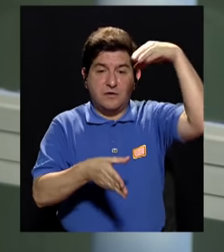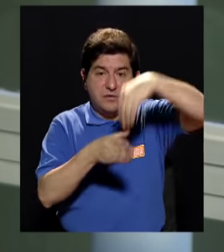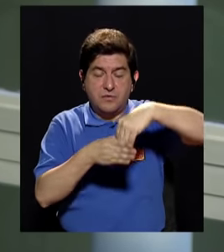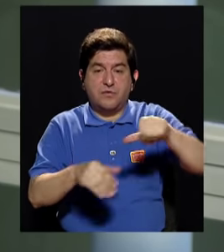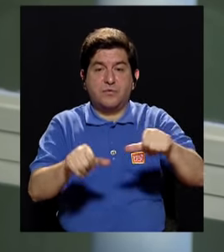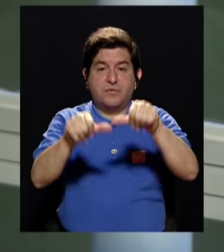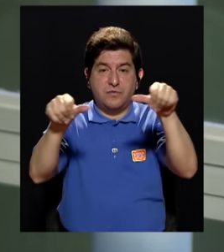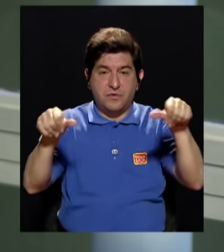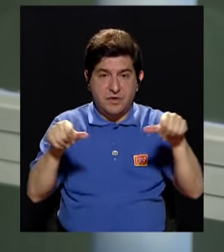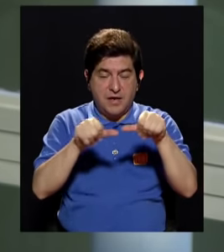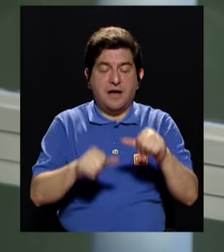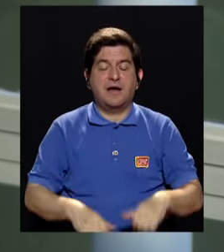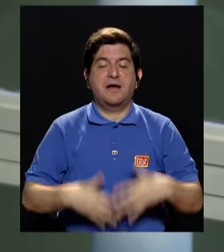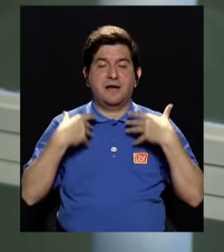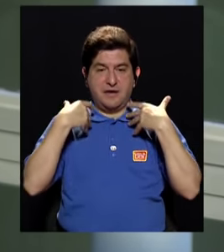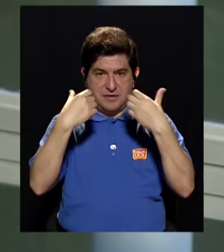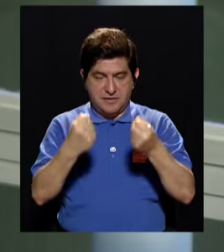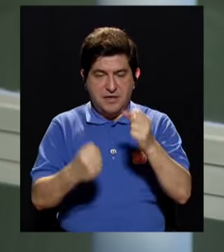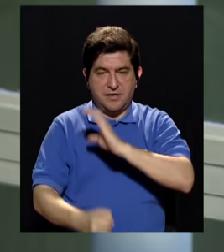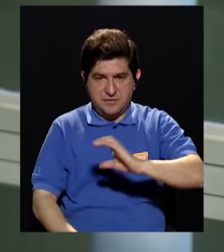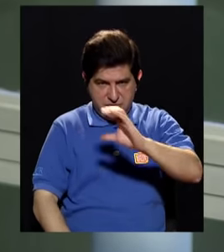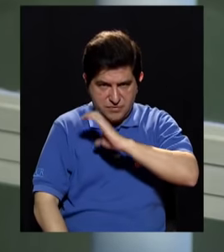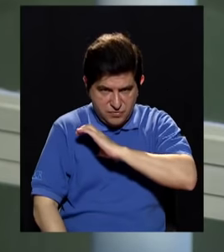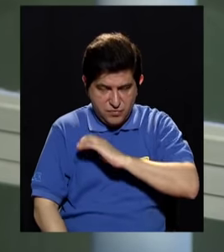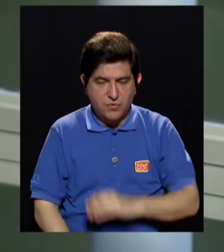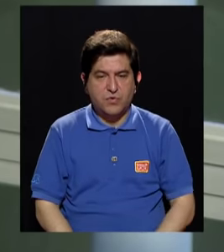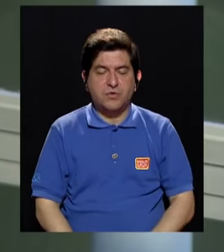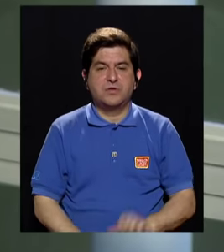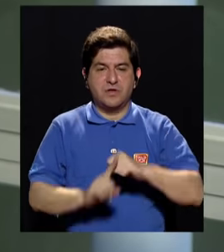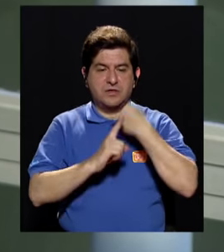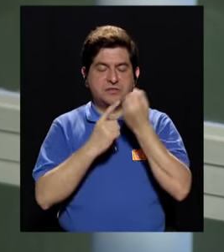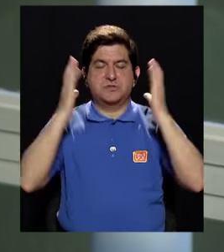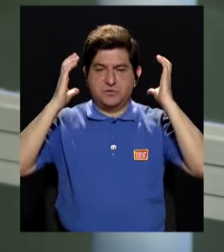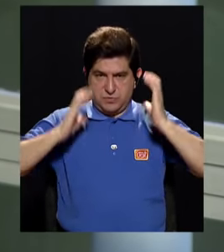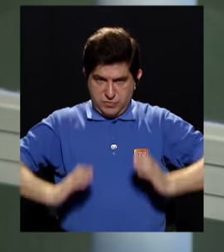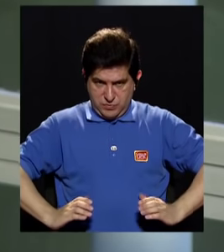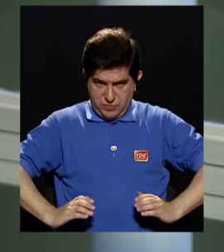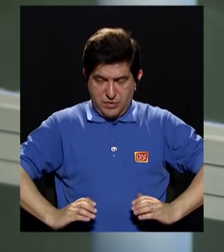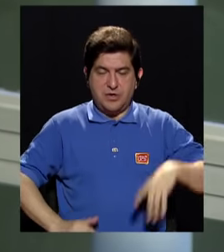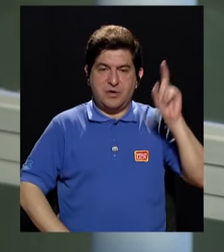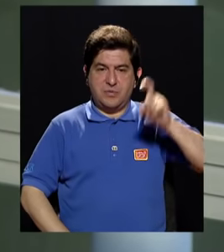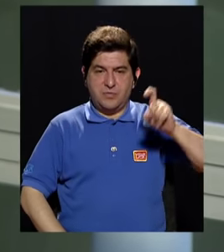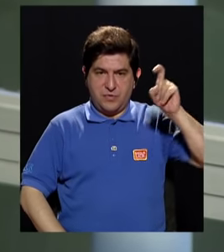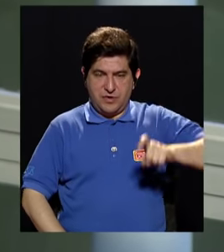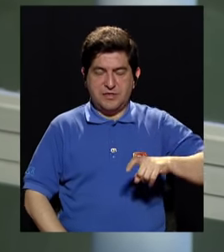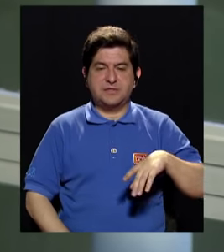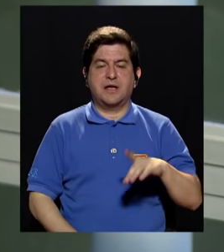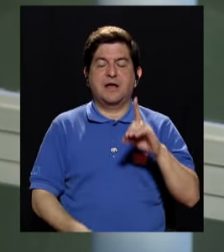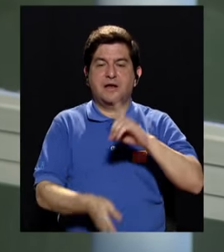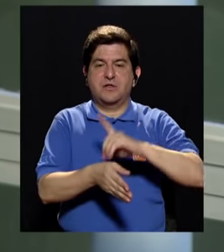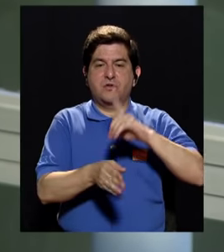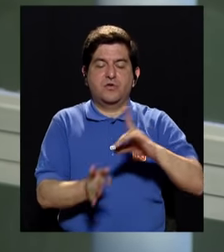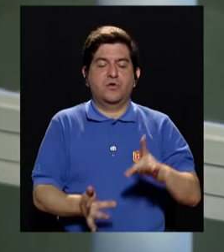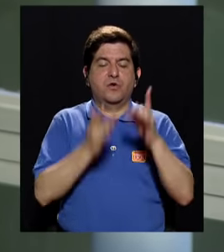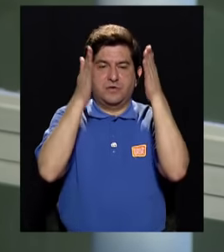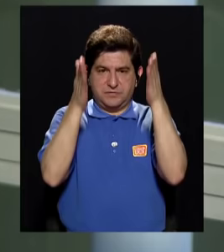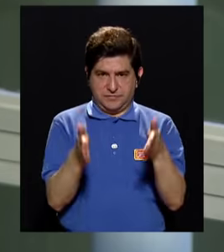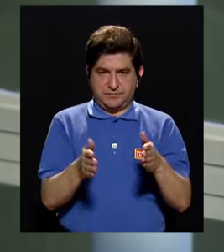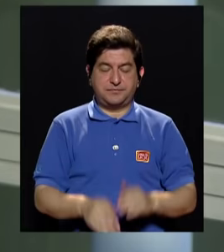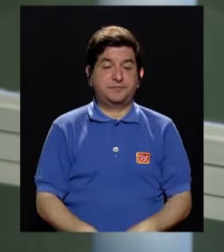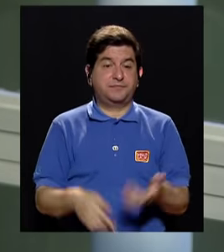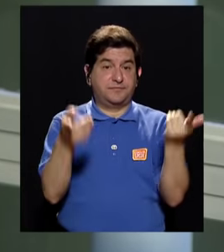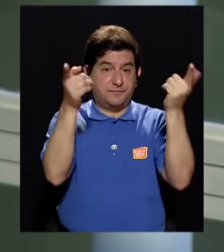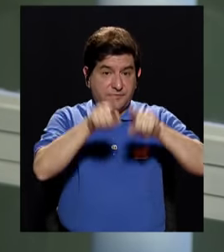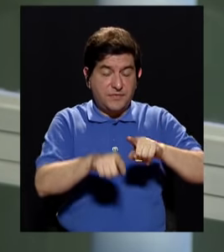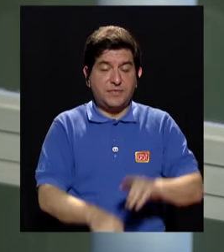cuenta aspectos de de la salud aspectos este la integridad del cuerpo es necesario que intervenga un médico como perito entonces